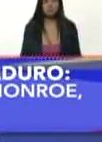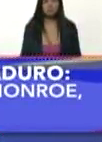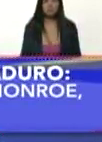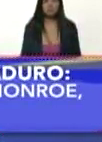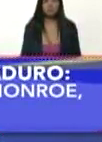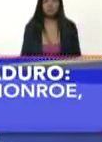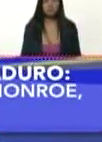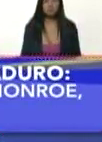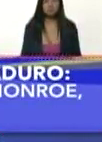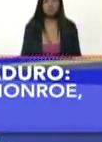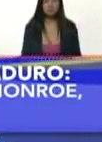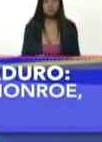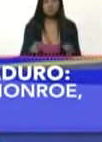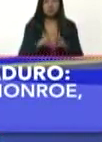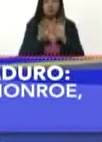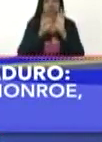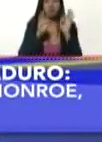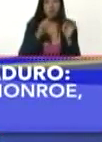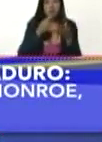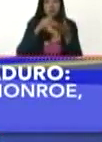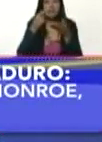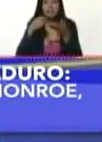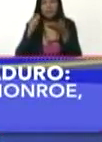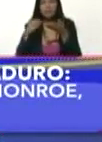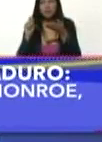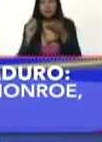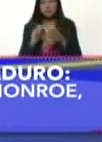No se trata de escribir